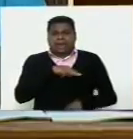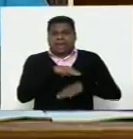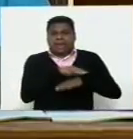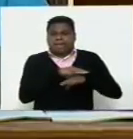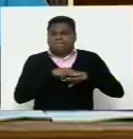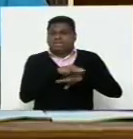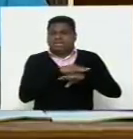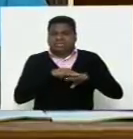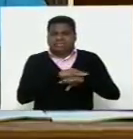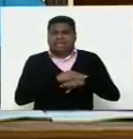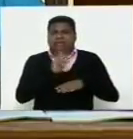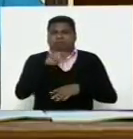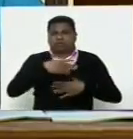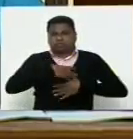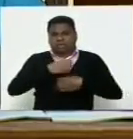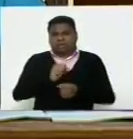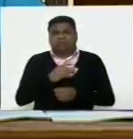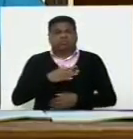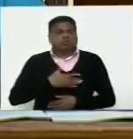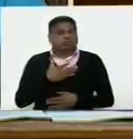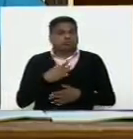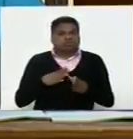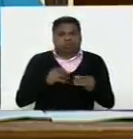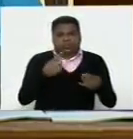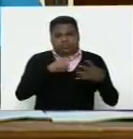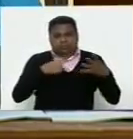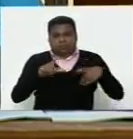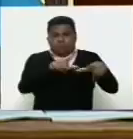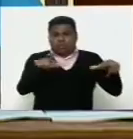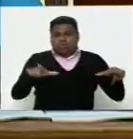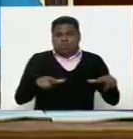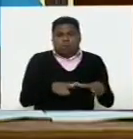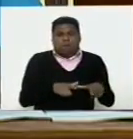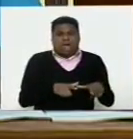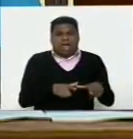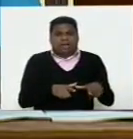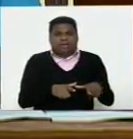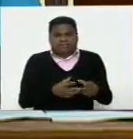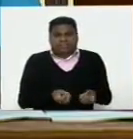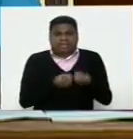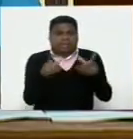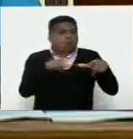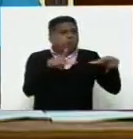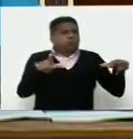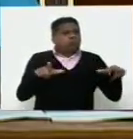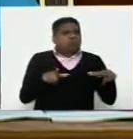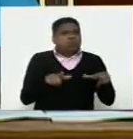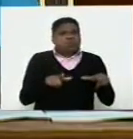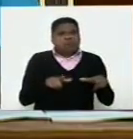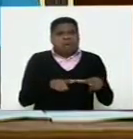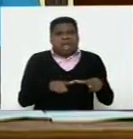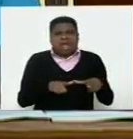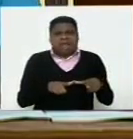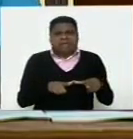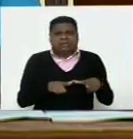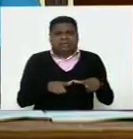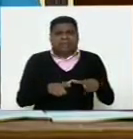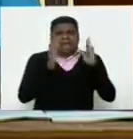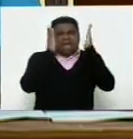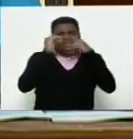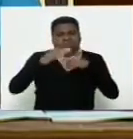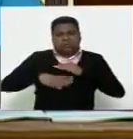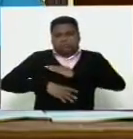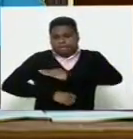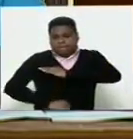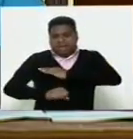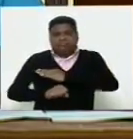salud, debe asegurar que los servicios de salud públicos y privados garanticen el acondicionamiento idóneo del espacio para la atención del trabajo de